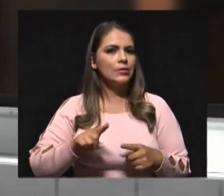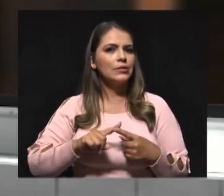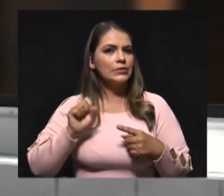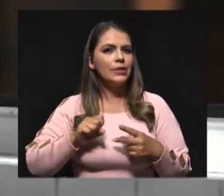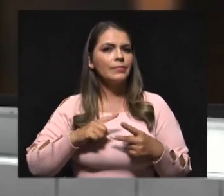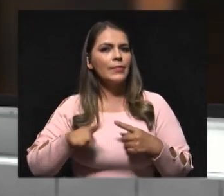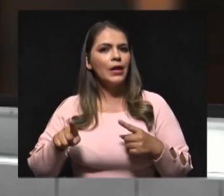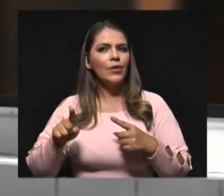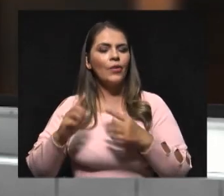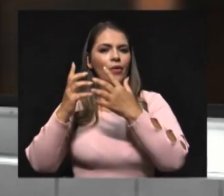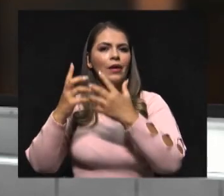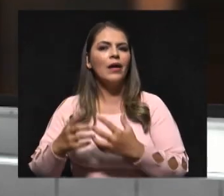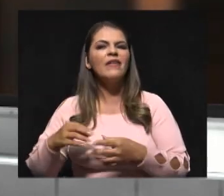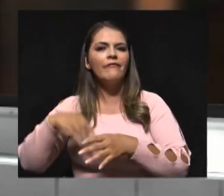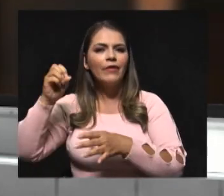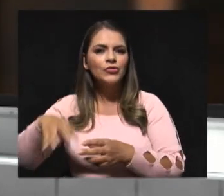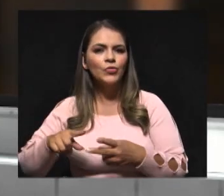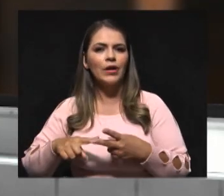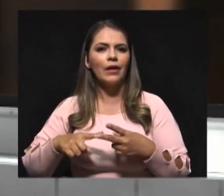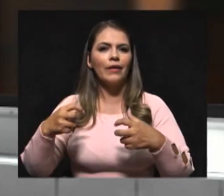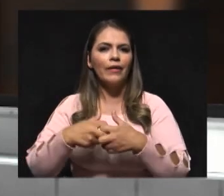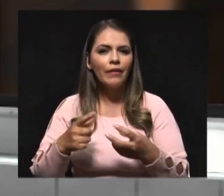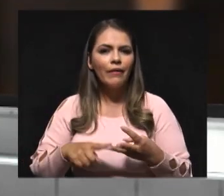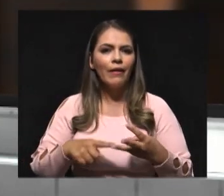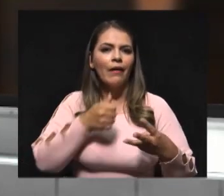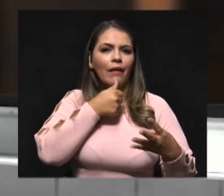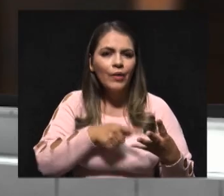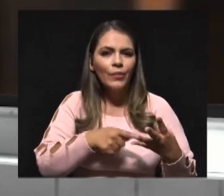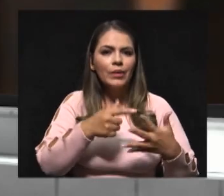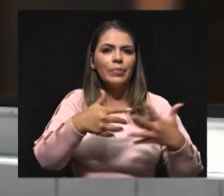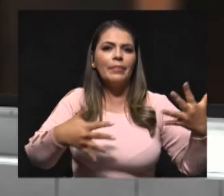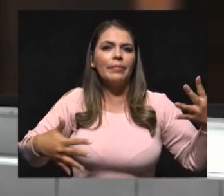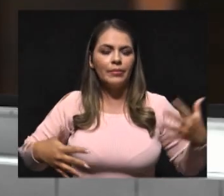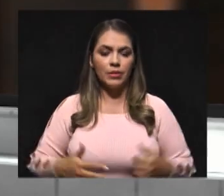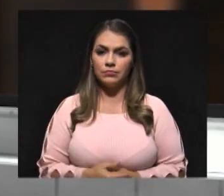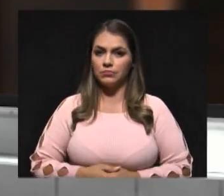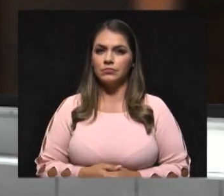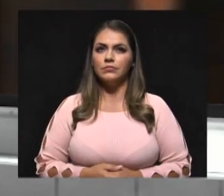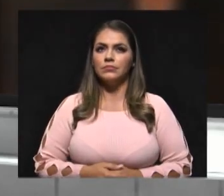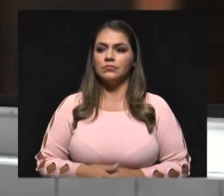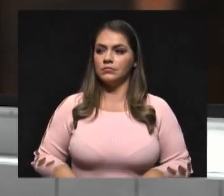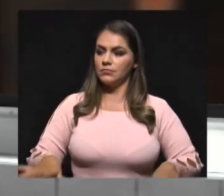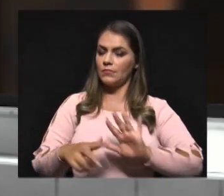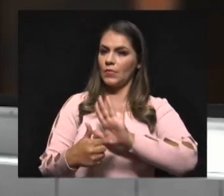haces mirando en una industria es importantísimo que cuando salgamos a vender nuestros atractivos turísticos ya